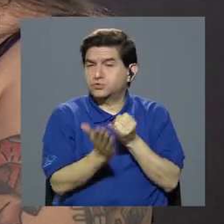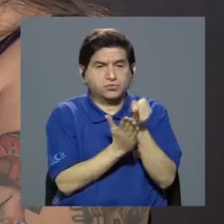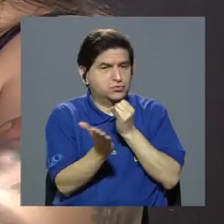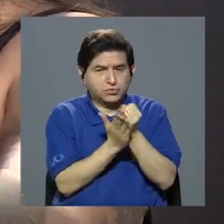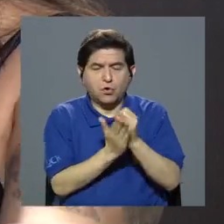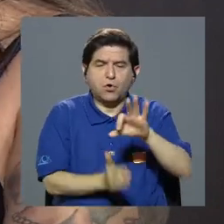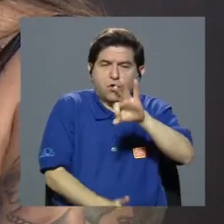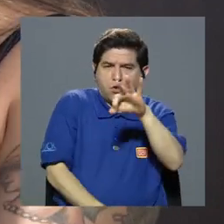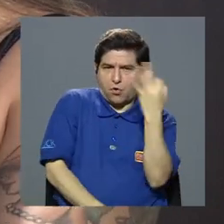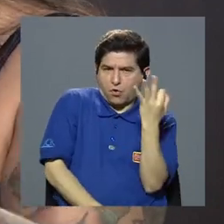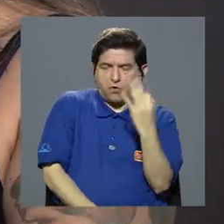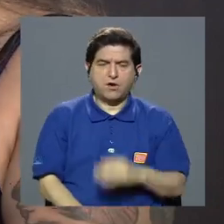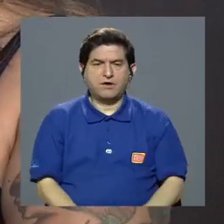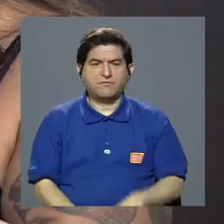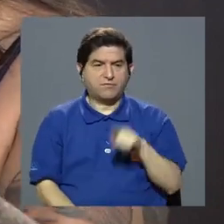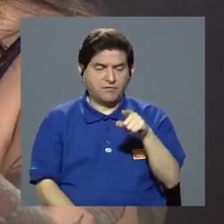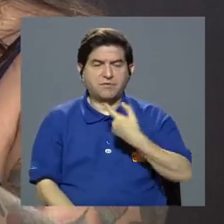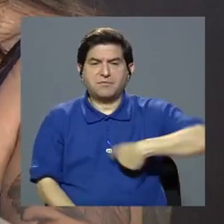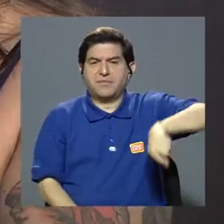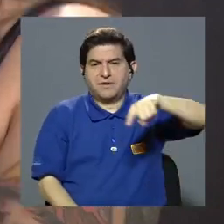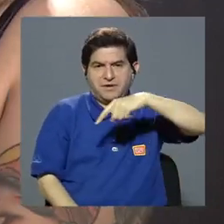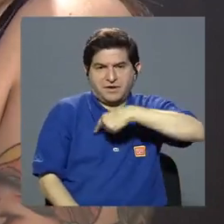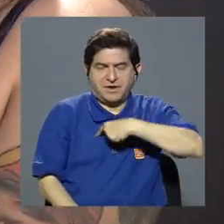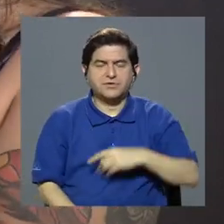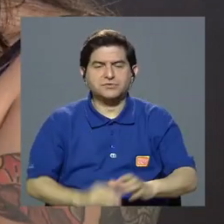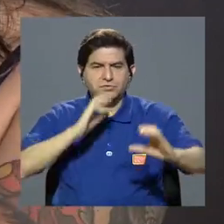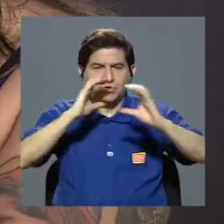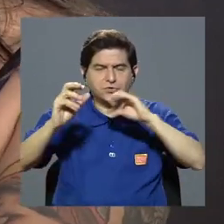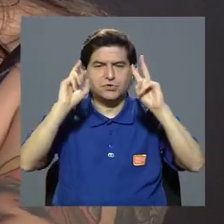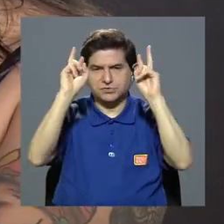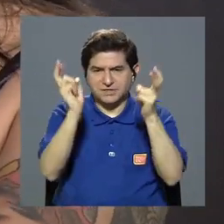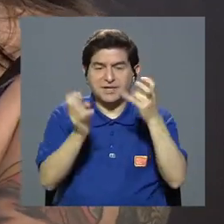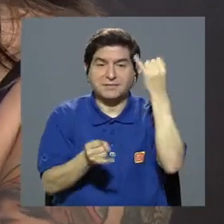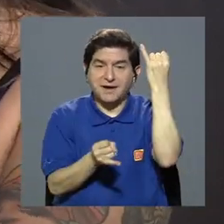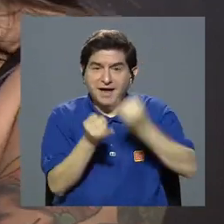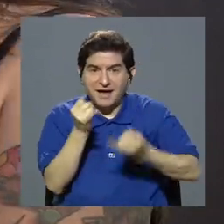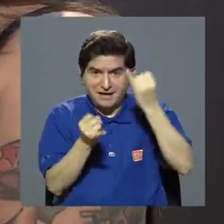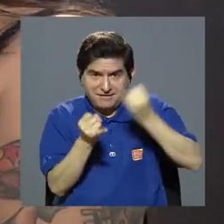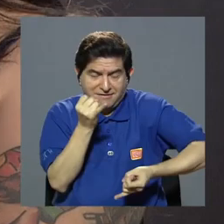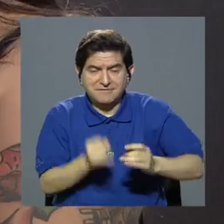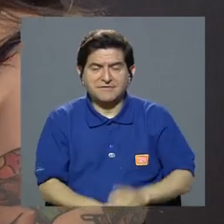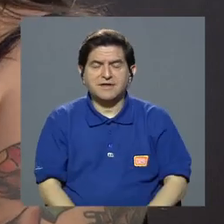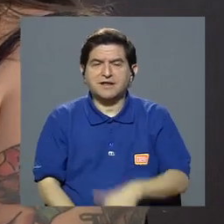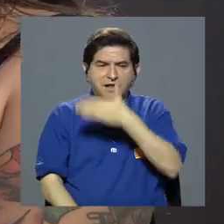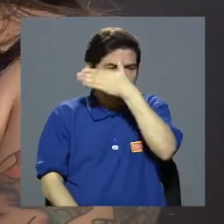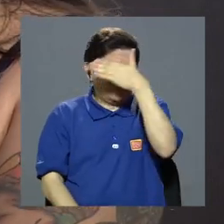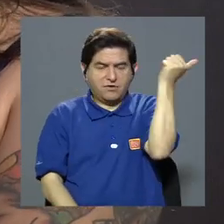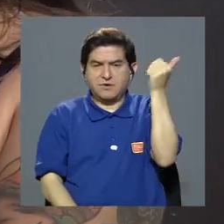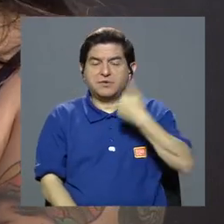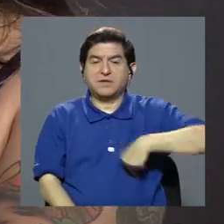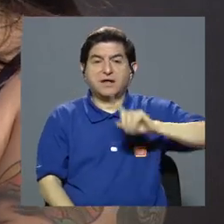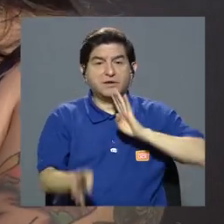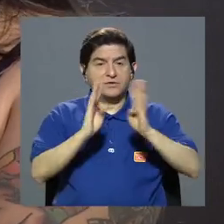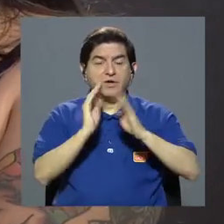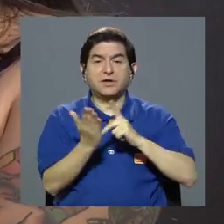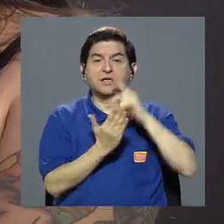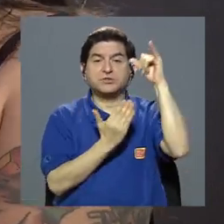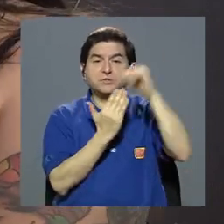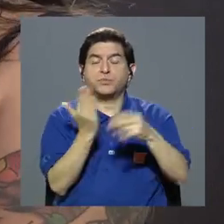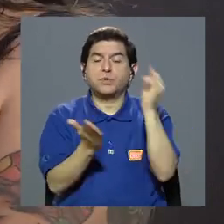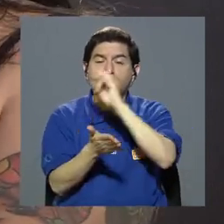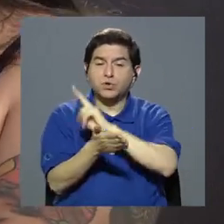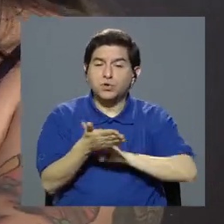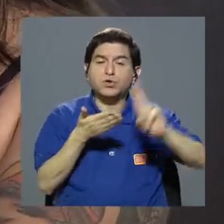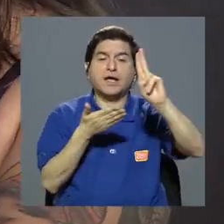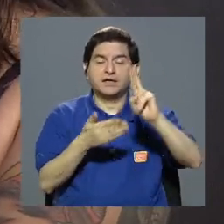de la investigación y la forma en la que están es en la que estamos perdón transmitiendo el tema porque al final cuanto no no no nos olvidamos de que lo que estamos hablando